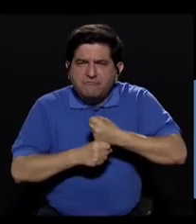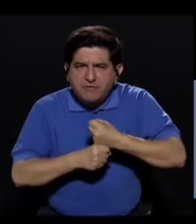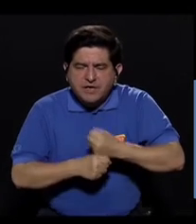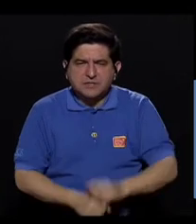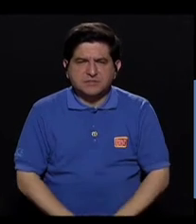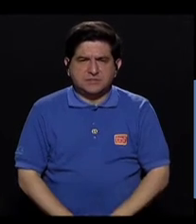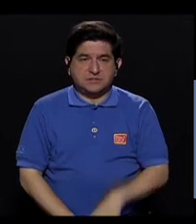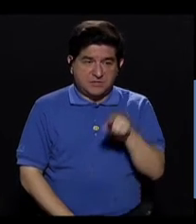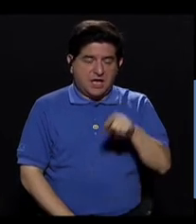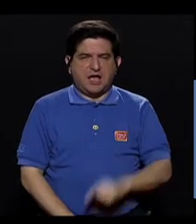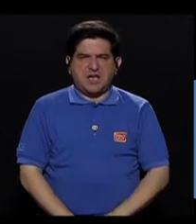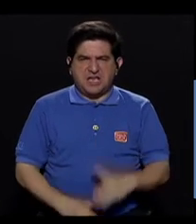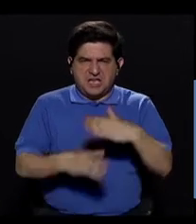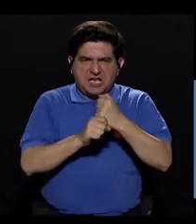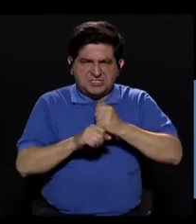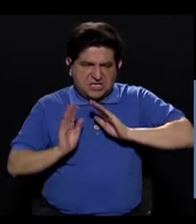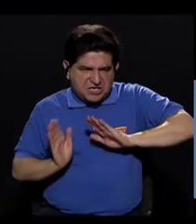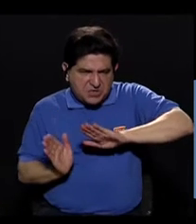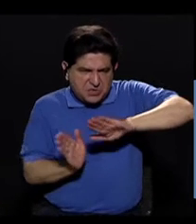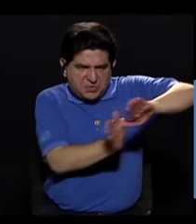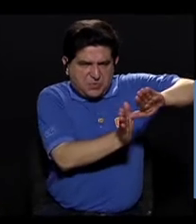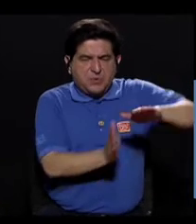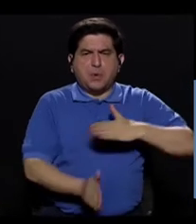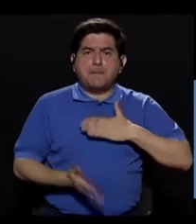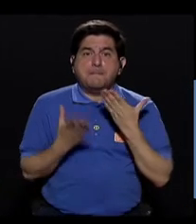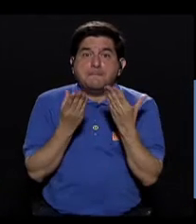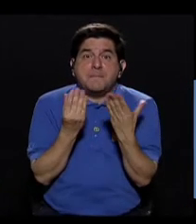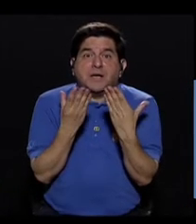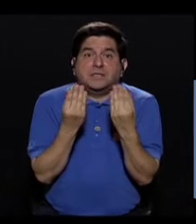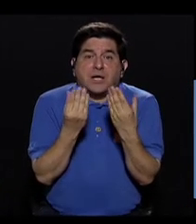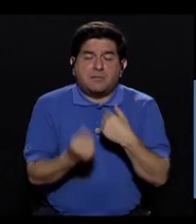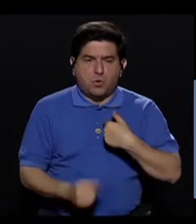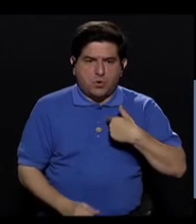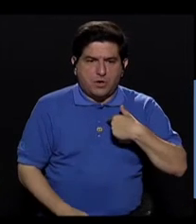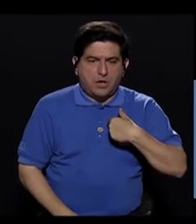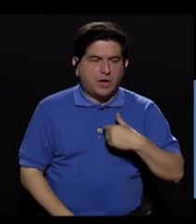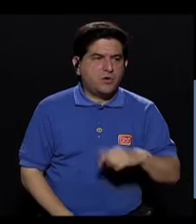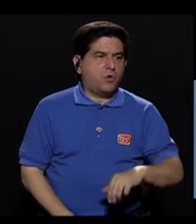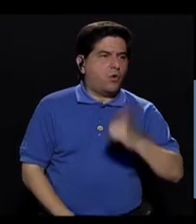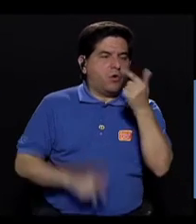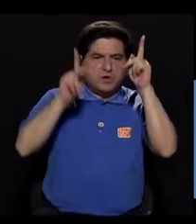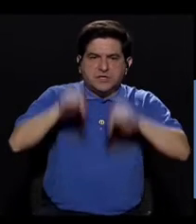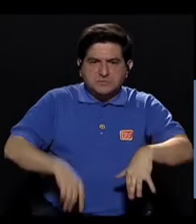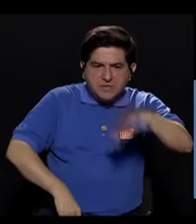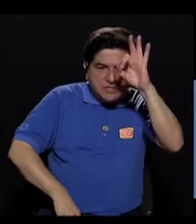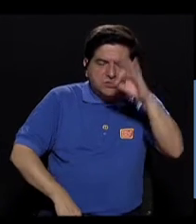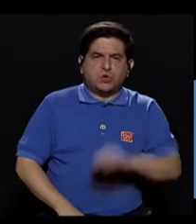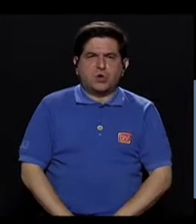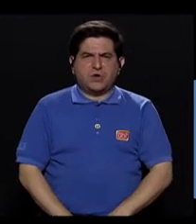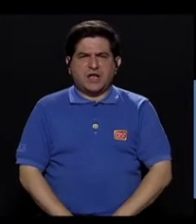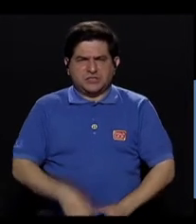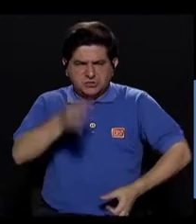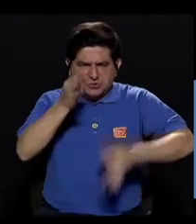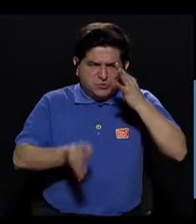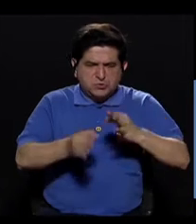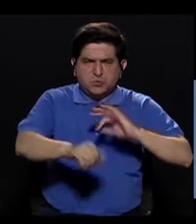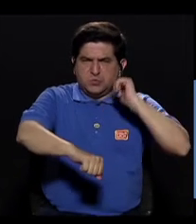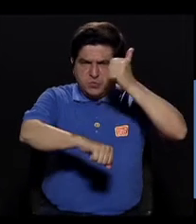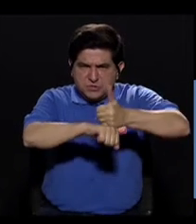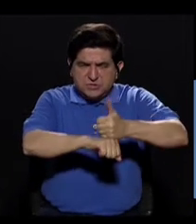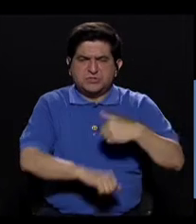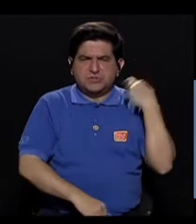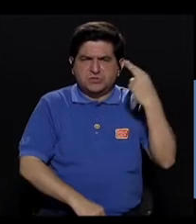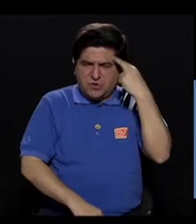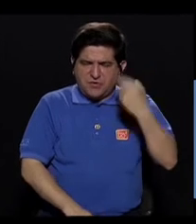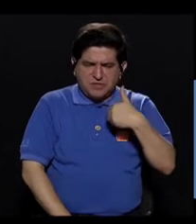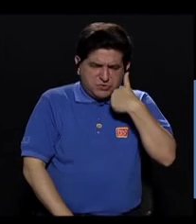descubierto, ser juzgado. Debido a la vergüenza y al estigma del perro negro, invertía gran cantidad de